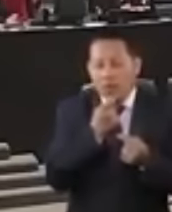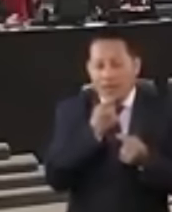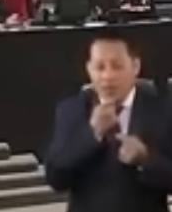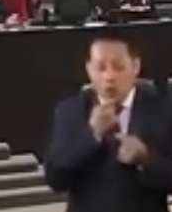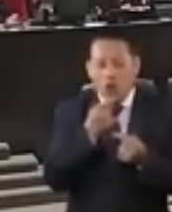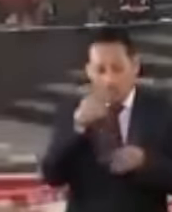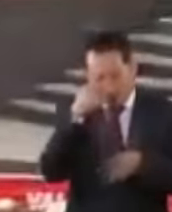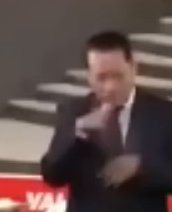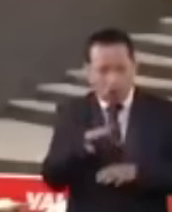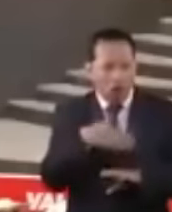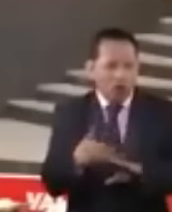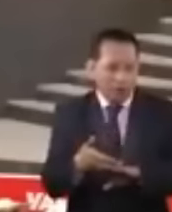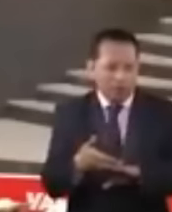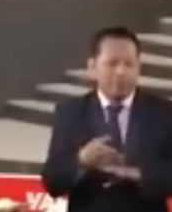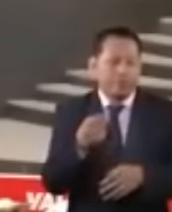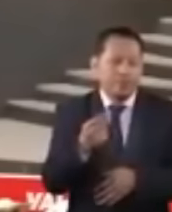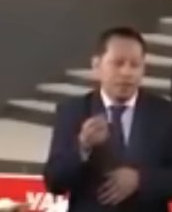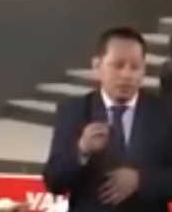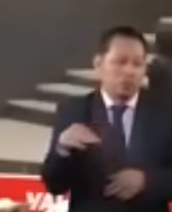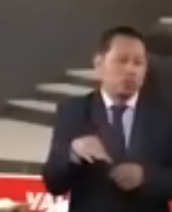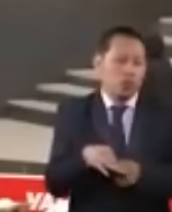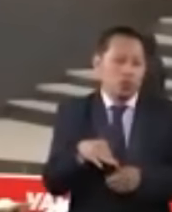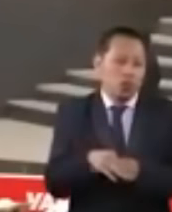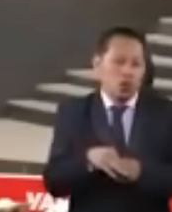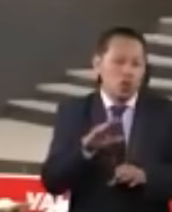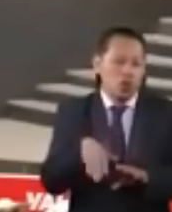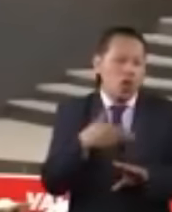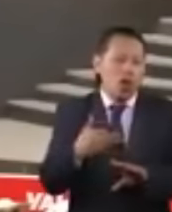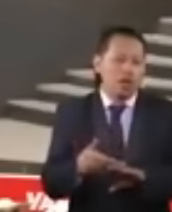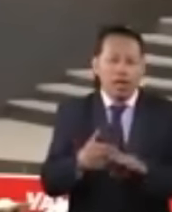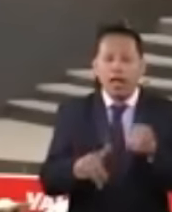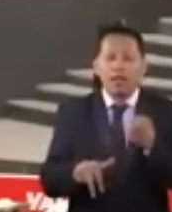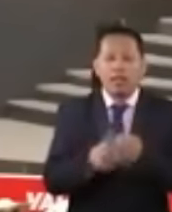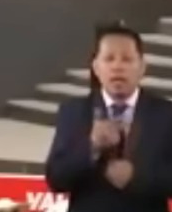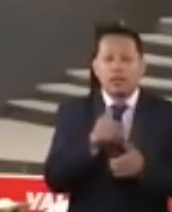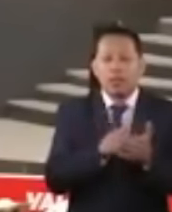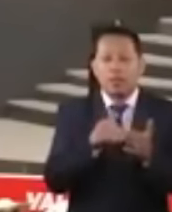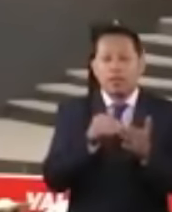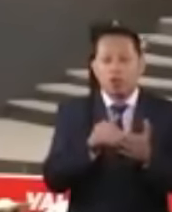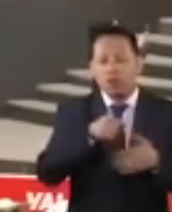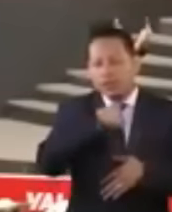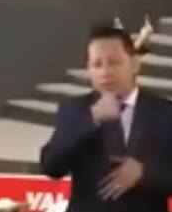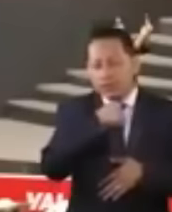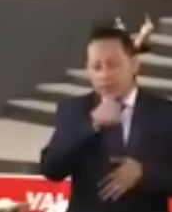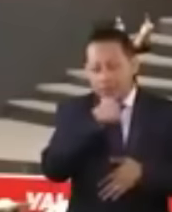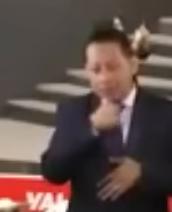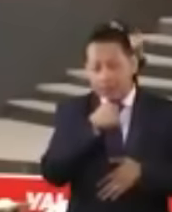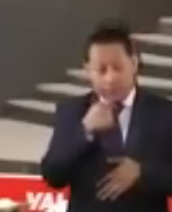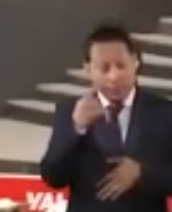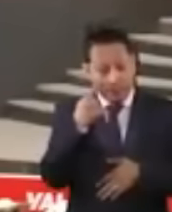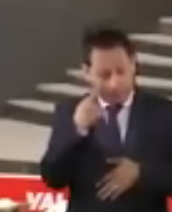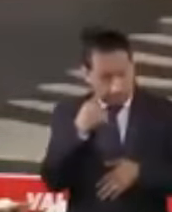de México. Están votando en contra de 13 millones de adultos mayores.